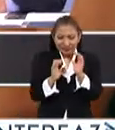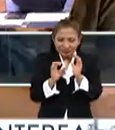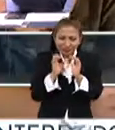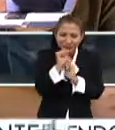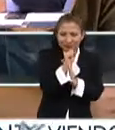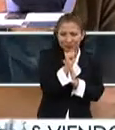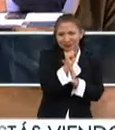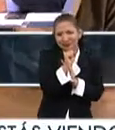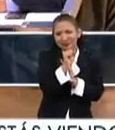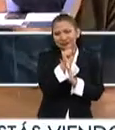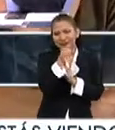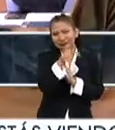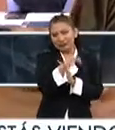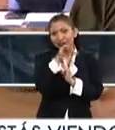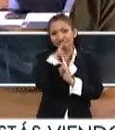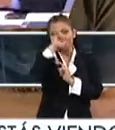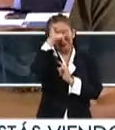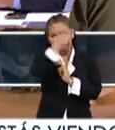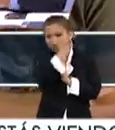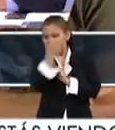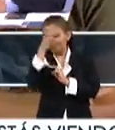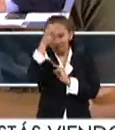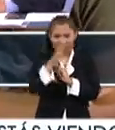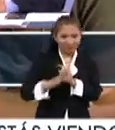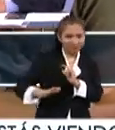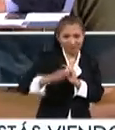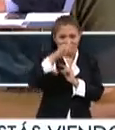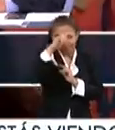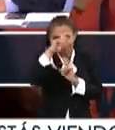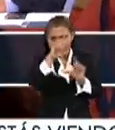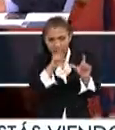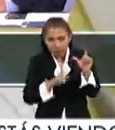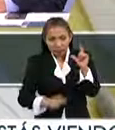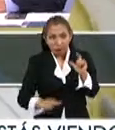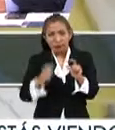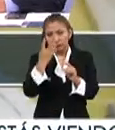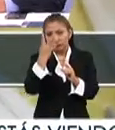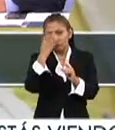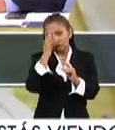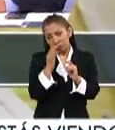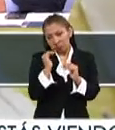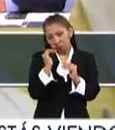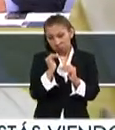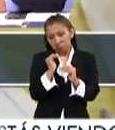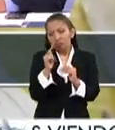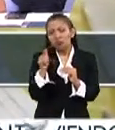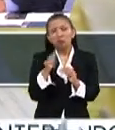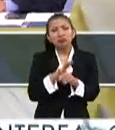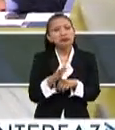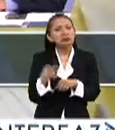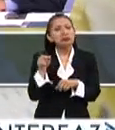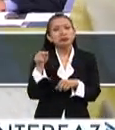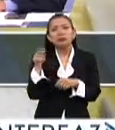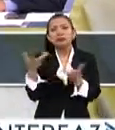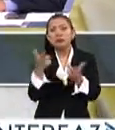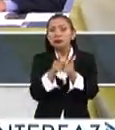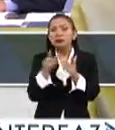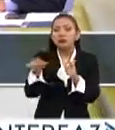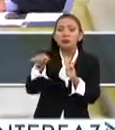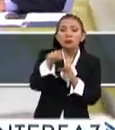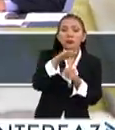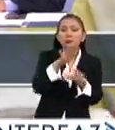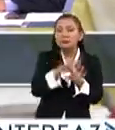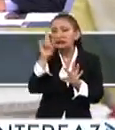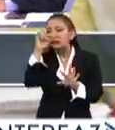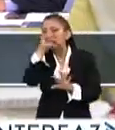lograr este alfabetismo a nivel nacional o llegar al 4%, ¿Cuáles son esos grupos